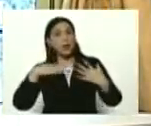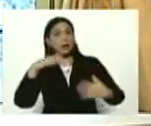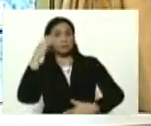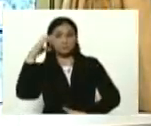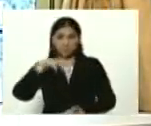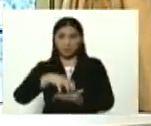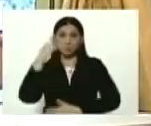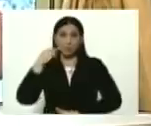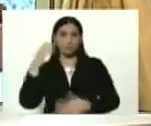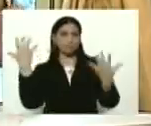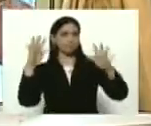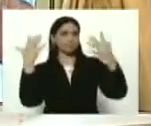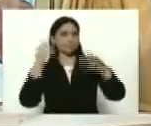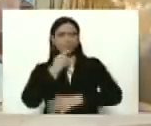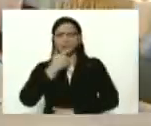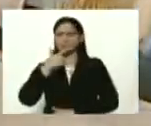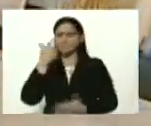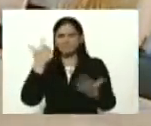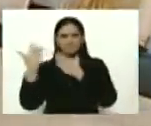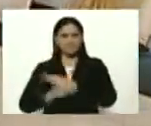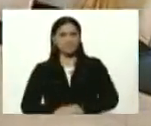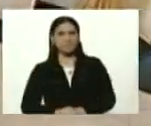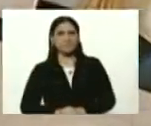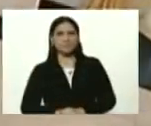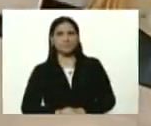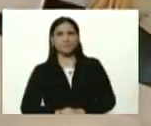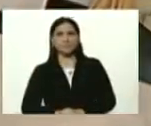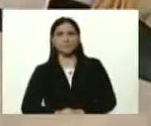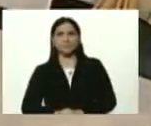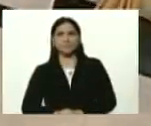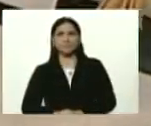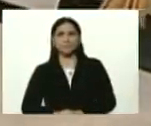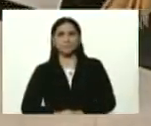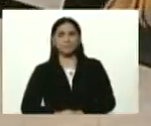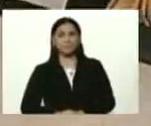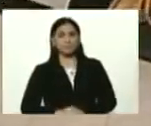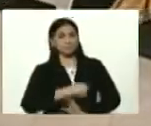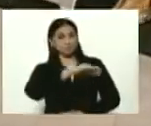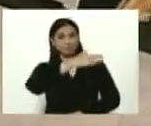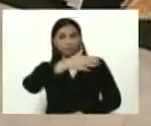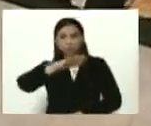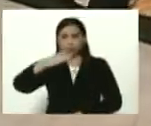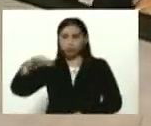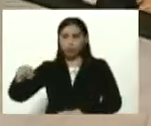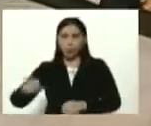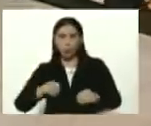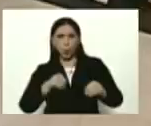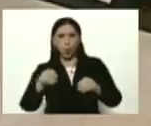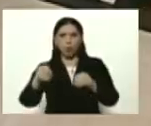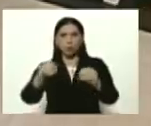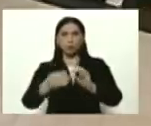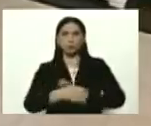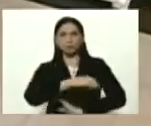Guayana. Esa bella Guayana, cuando uno va llegando y ve el Orinoco, el Caroní,